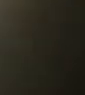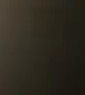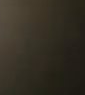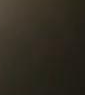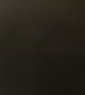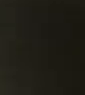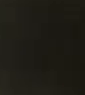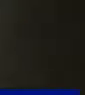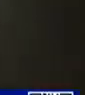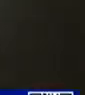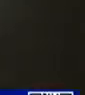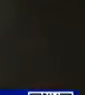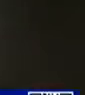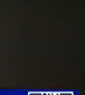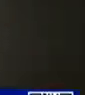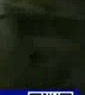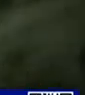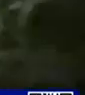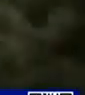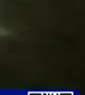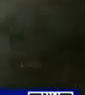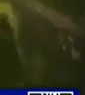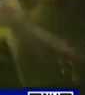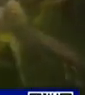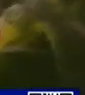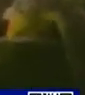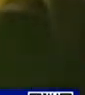Pidieron rescate y la asesinaron.